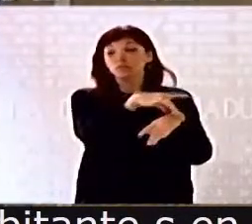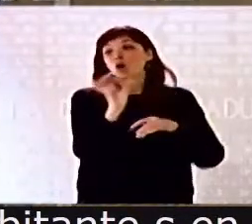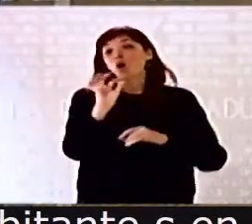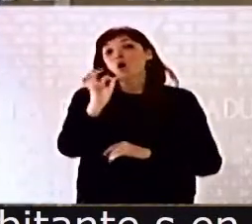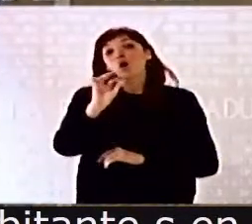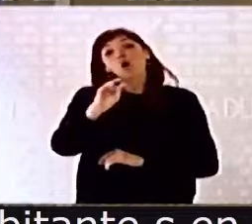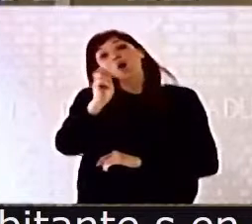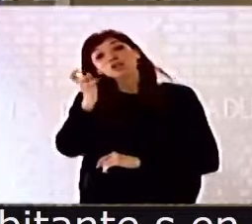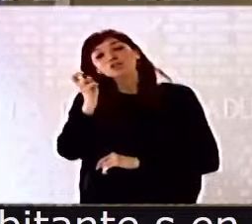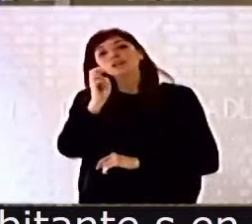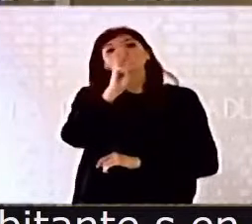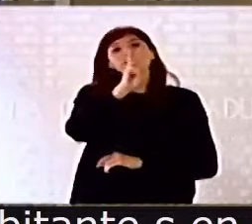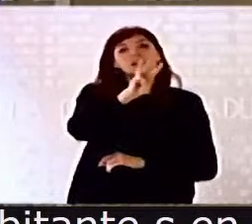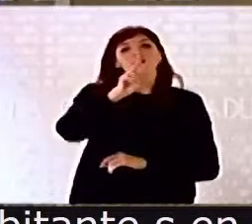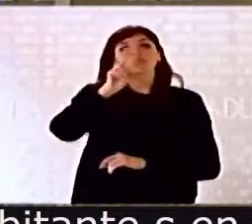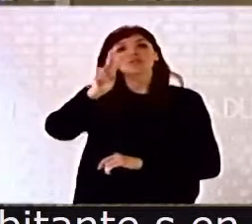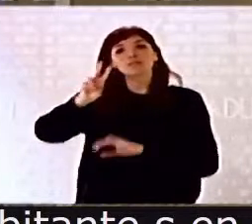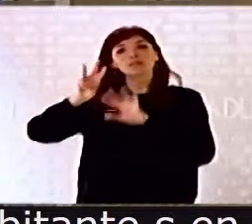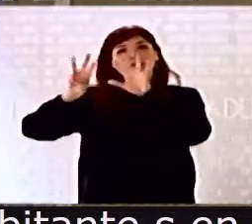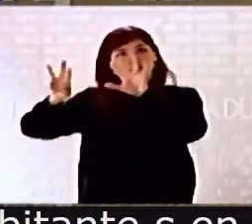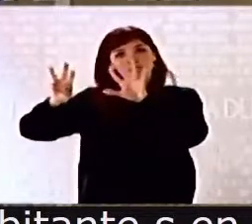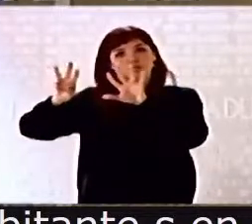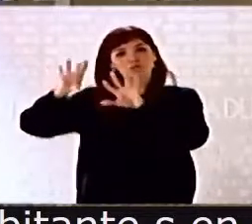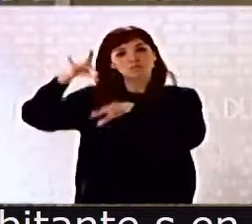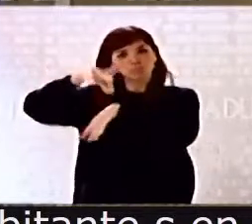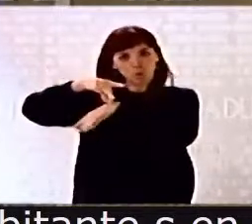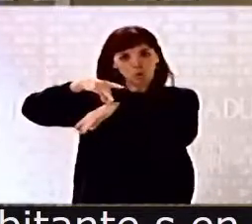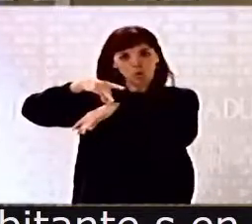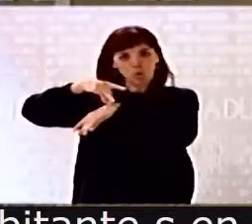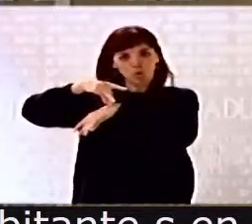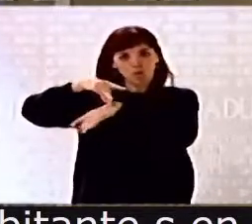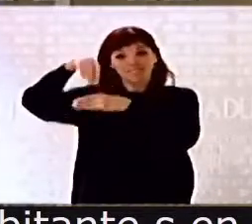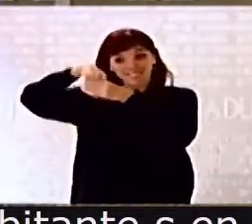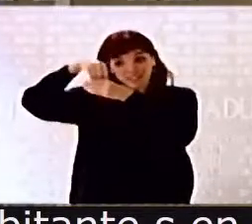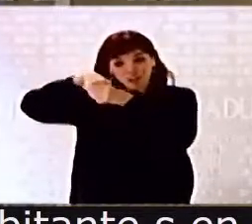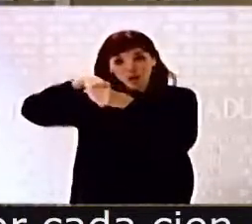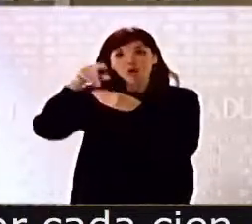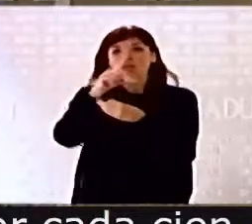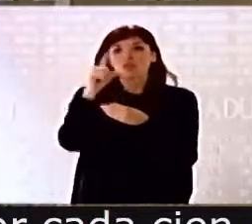a los 328 casos por cada 100.000 habitantes.